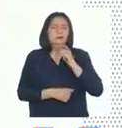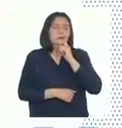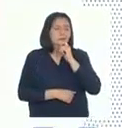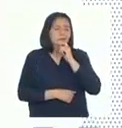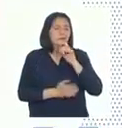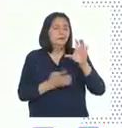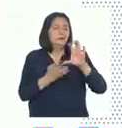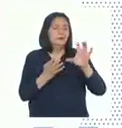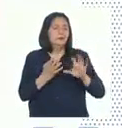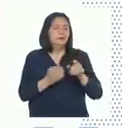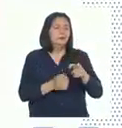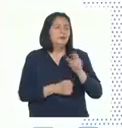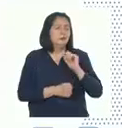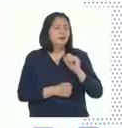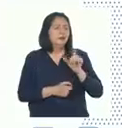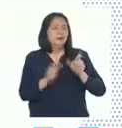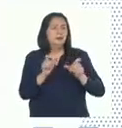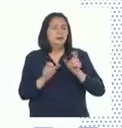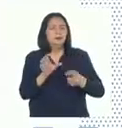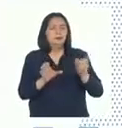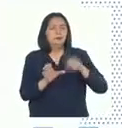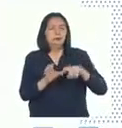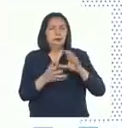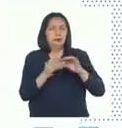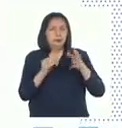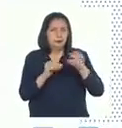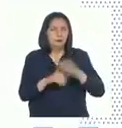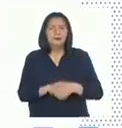las características y cualidades de los personajes.